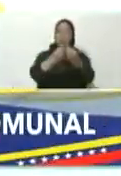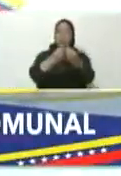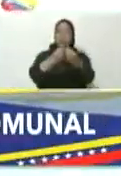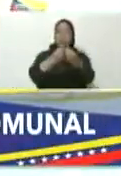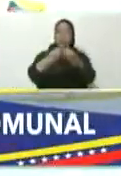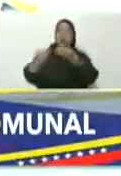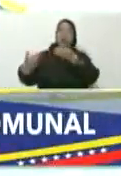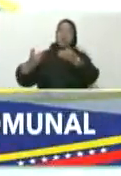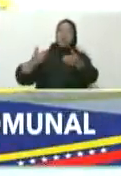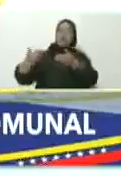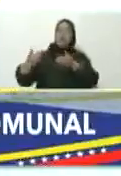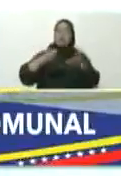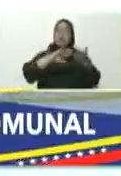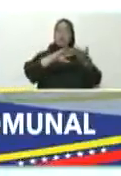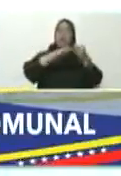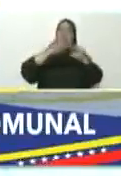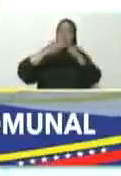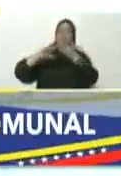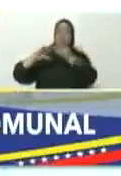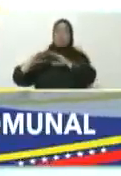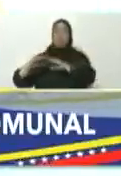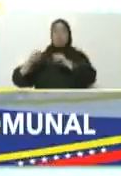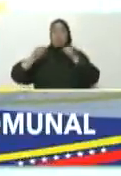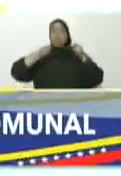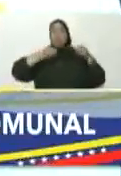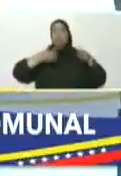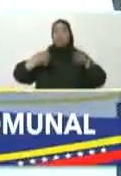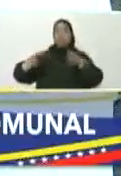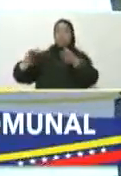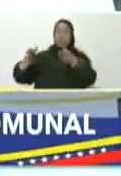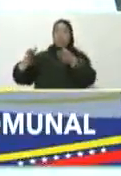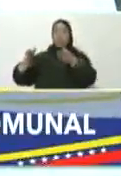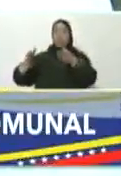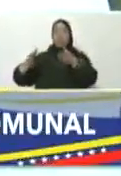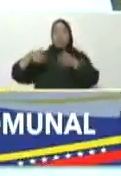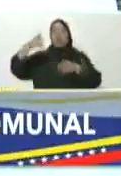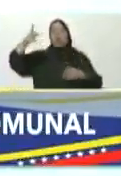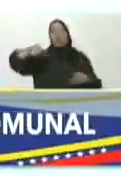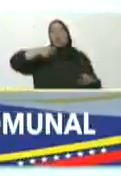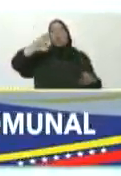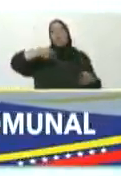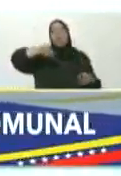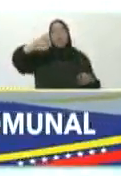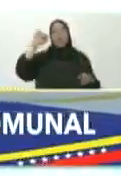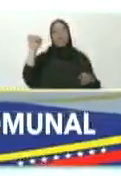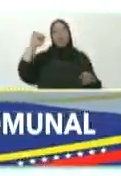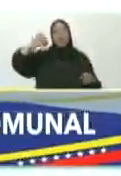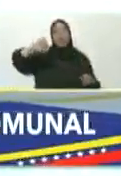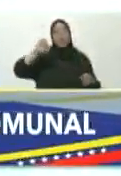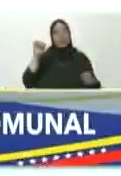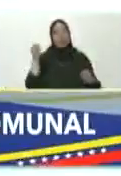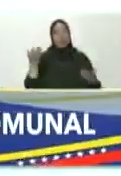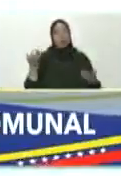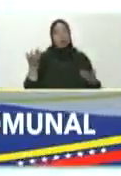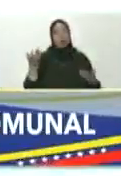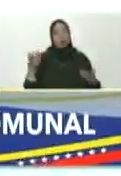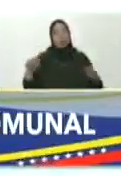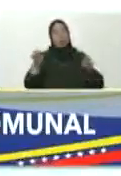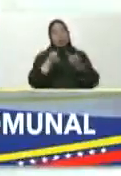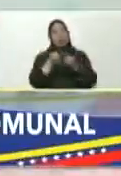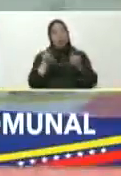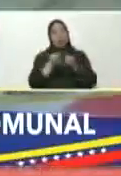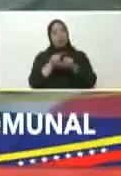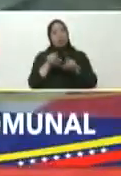el servicio comunitario, en el servicio público directo. Ser policía, de verdad, yo siempre he considerado que ser